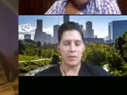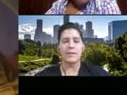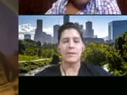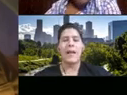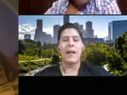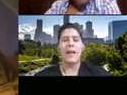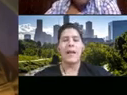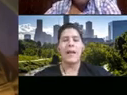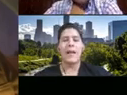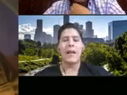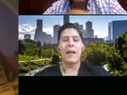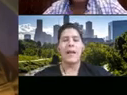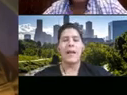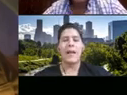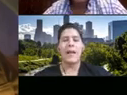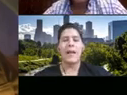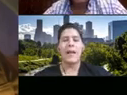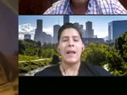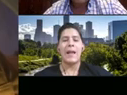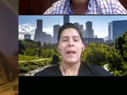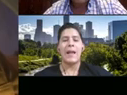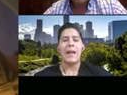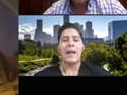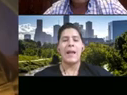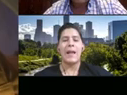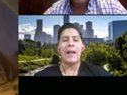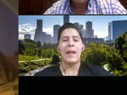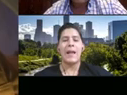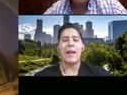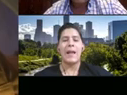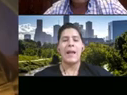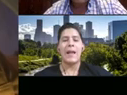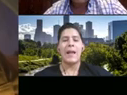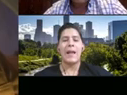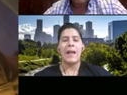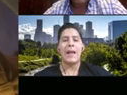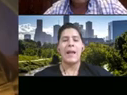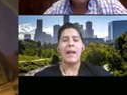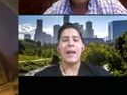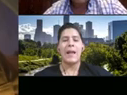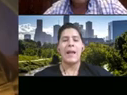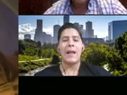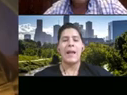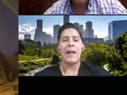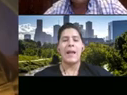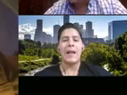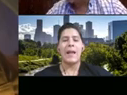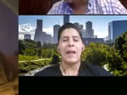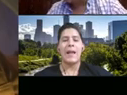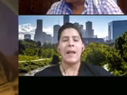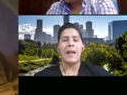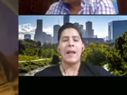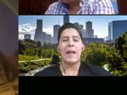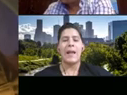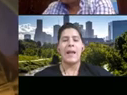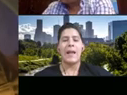La recomendación es visitar el Space Center de 3 a 4 horas para poder explorar todas sus atracciones, pero también vamos a poder tener acceso a la NASA. La verdad es que tenemos un